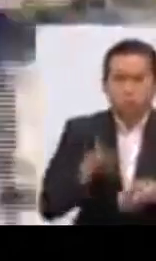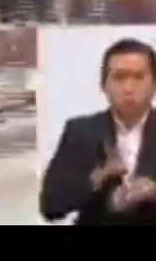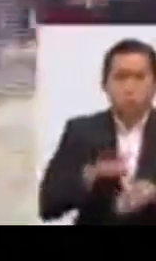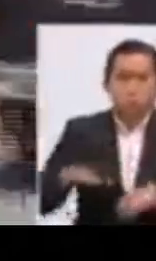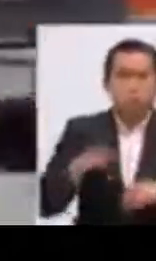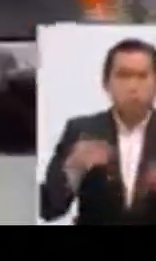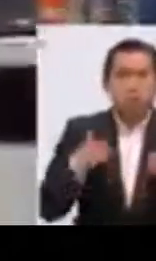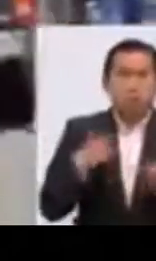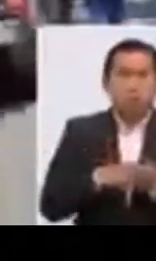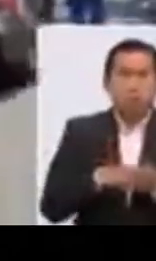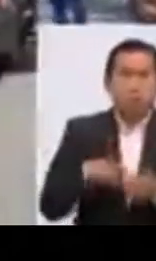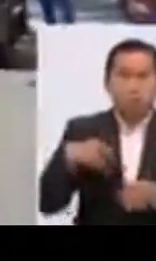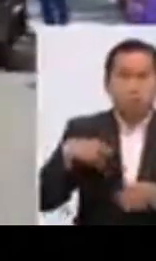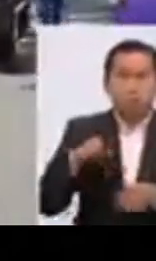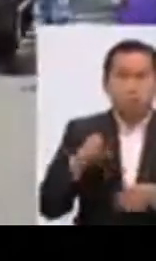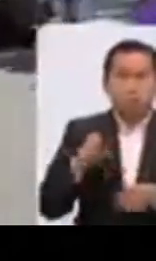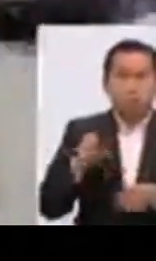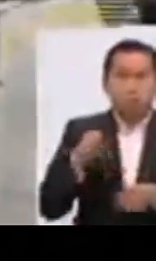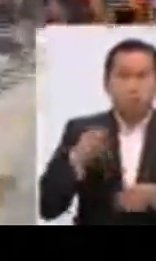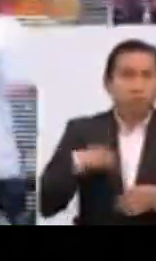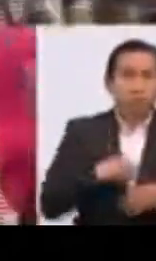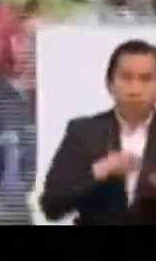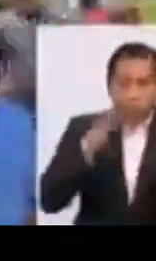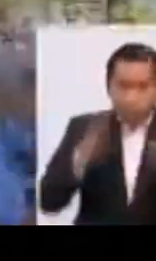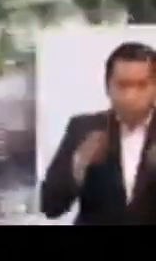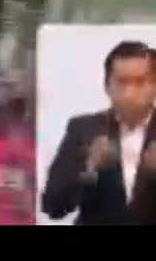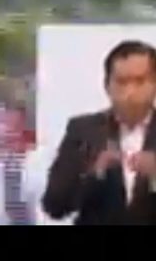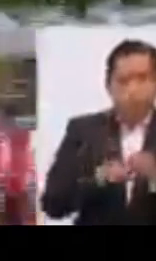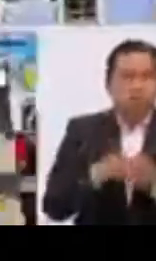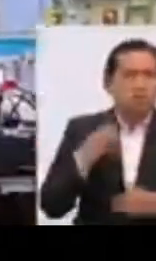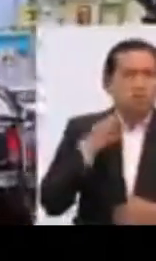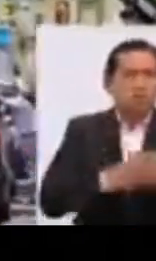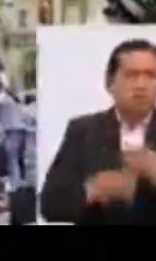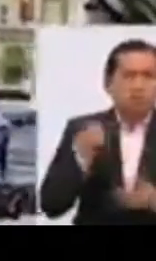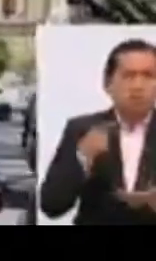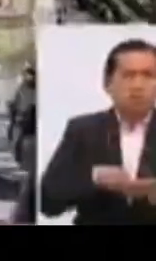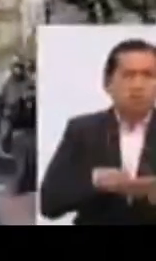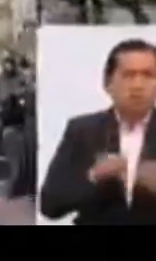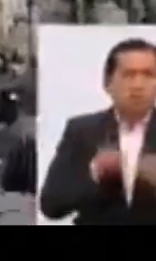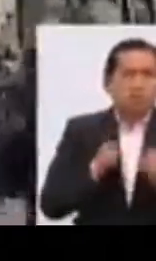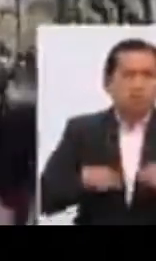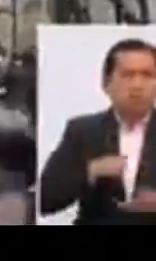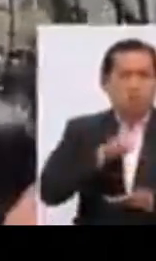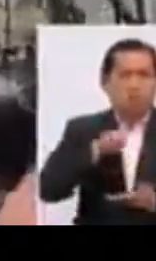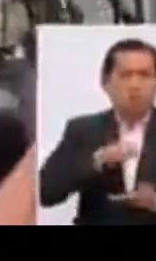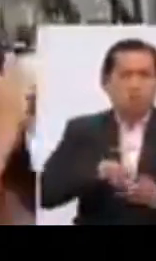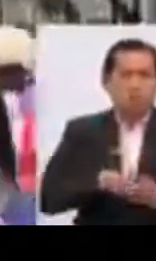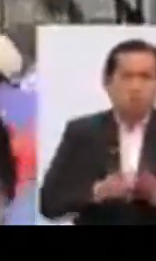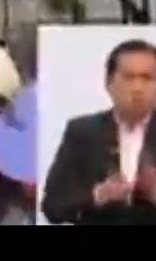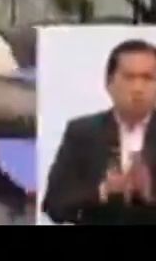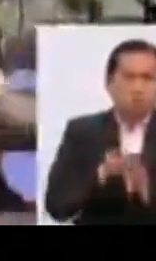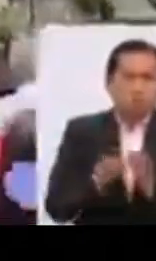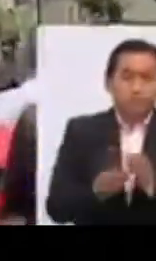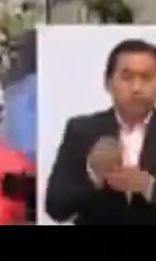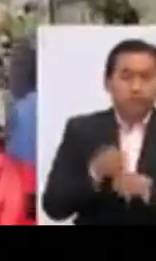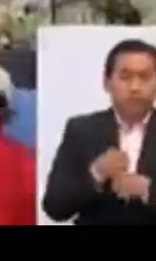Tenemos un PEDES que nos está inclinando justamente a lo que siempre habíamos ansiado nosotros los trinitarios, el desarrollo